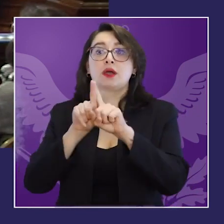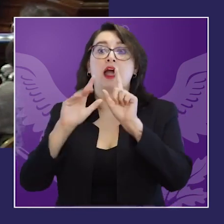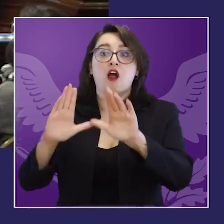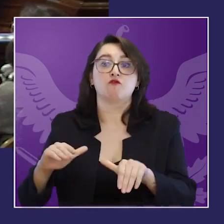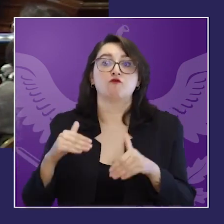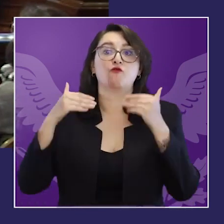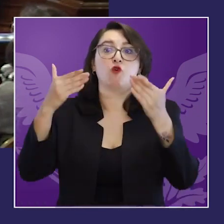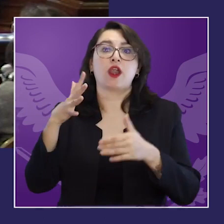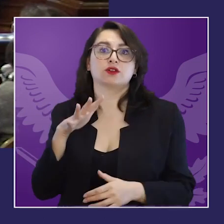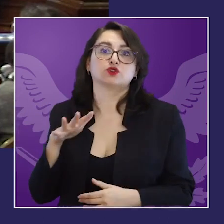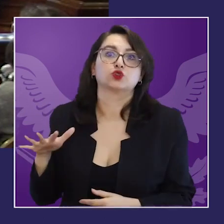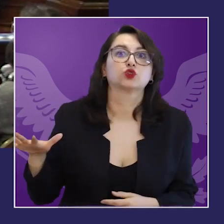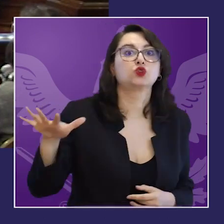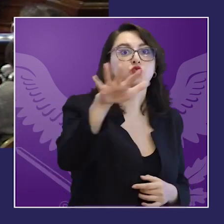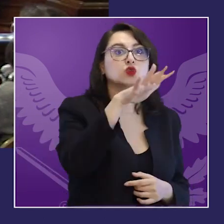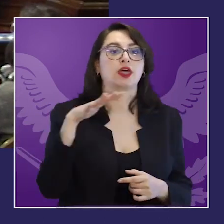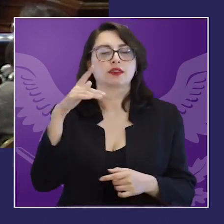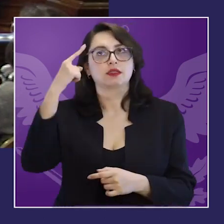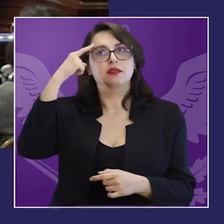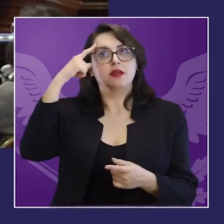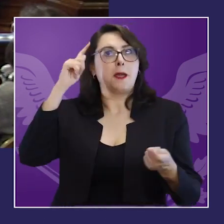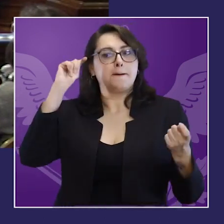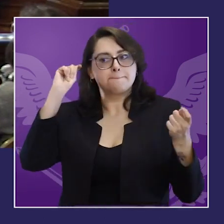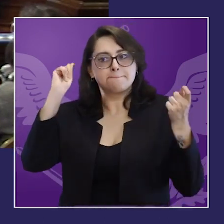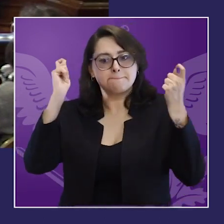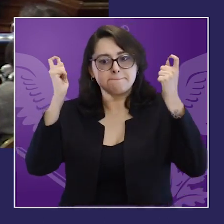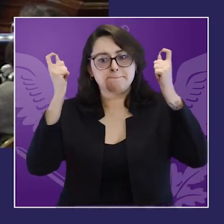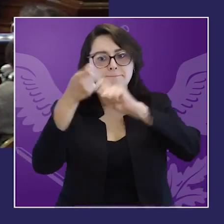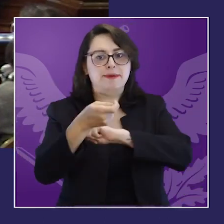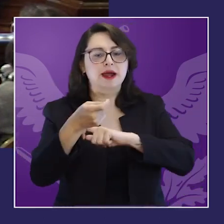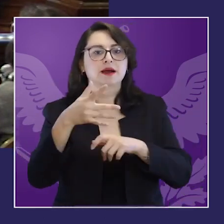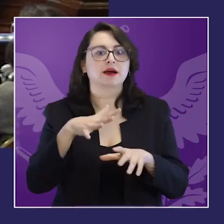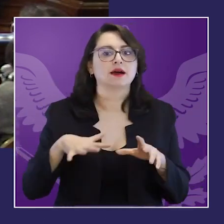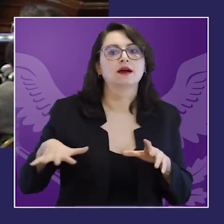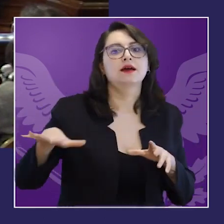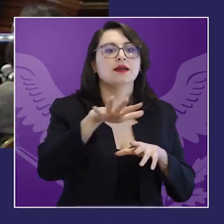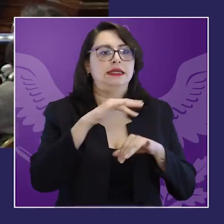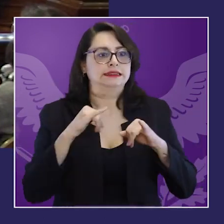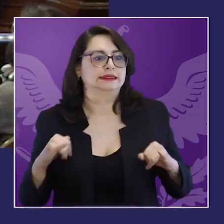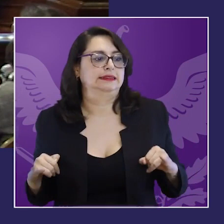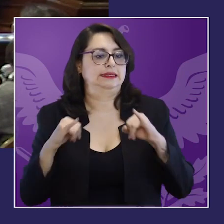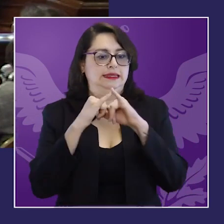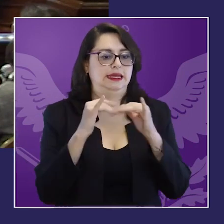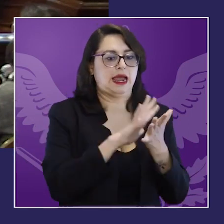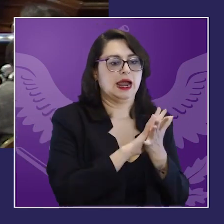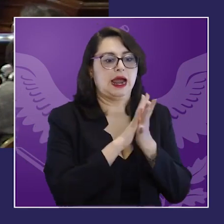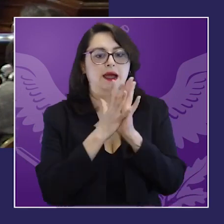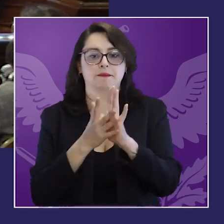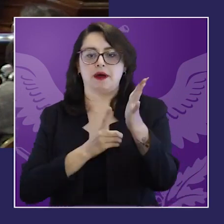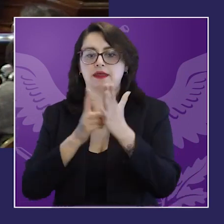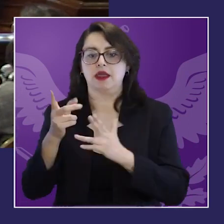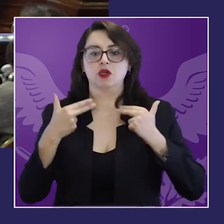la sociedad, al propiciar cambios estructurales, normativos e institucionales para garantizar la